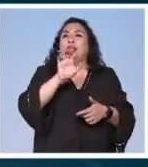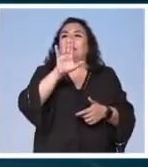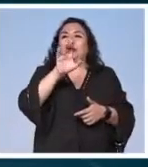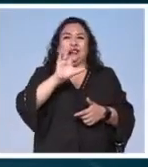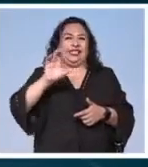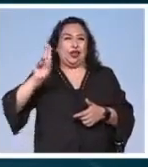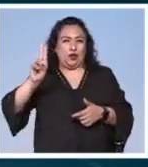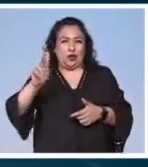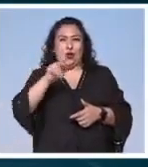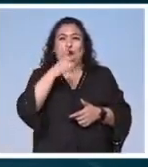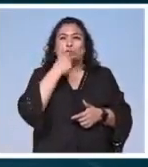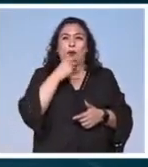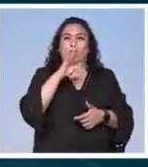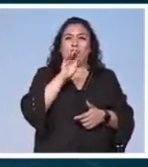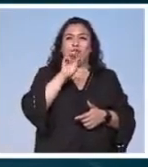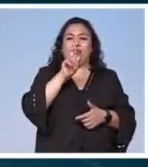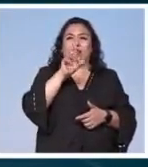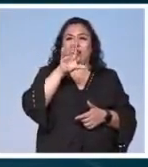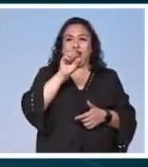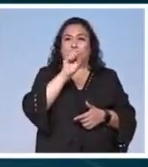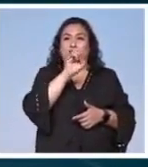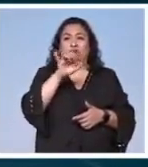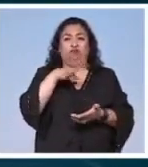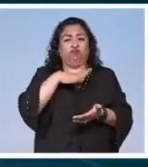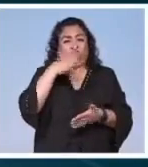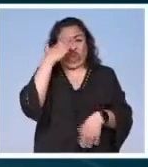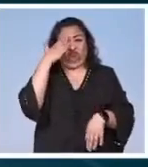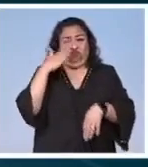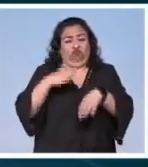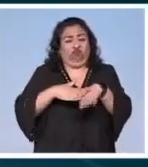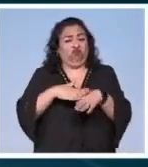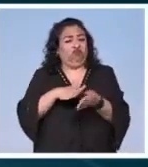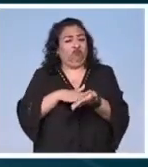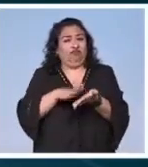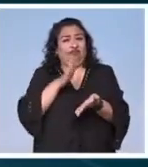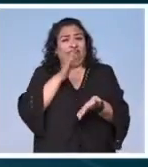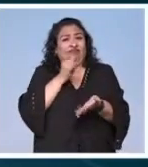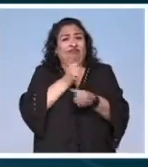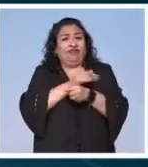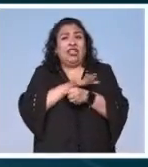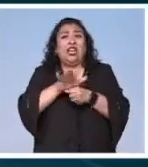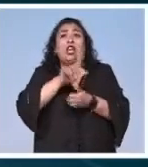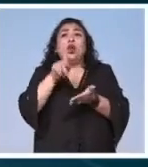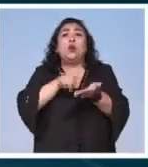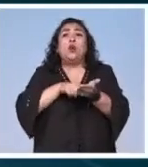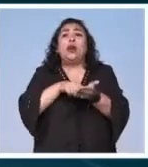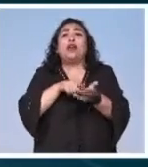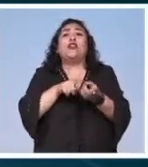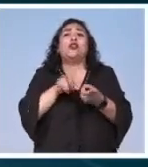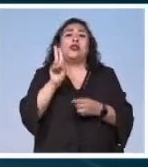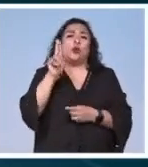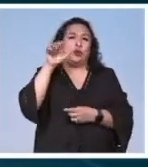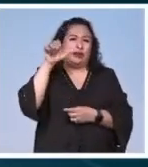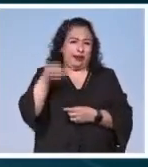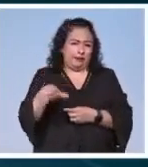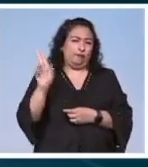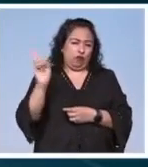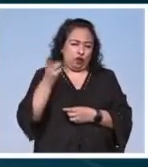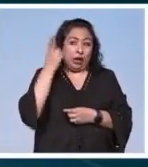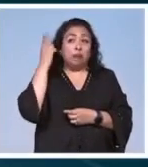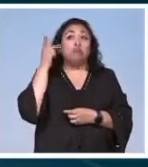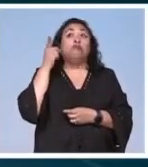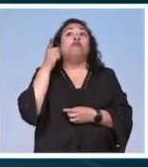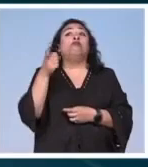CU. Federico Silva dejó una huella imborrable en la Universidad Nacional Autónoma de México,